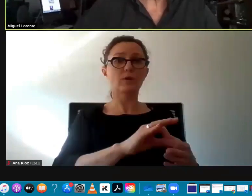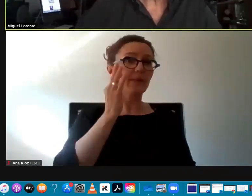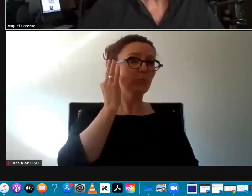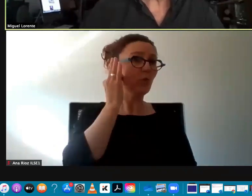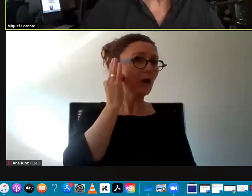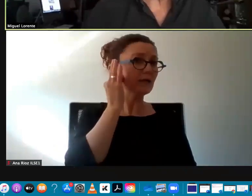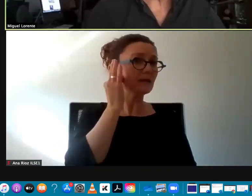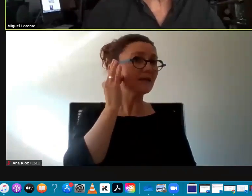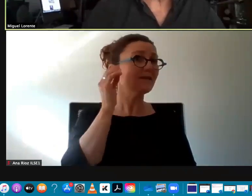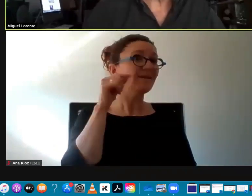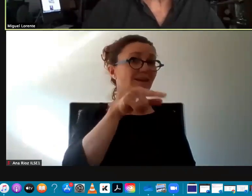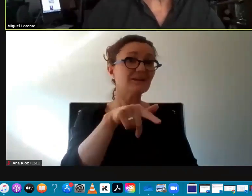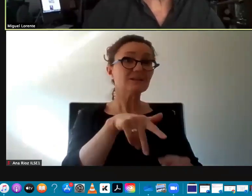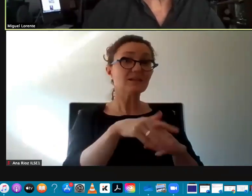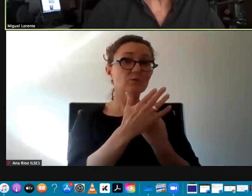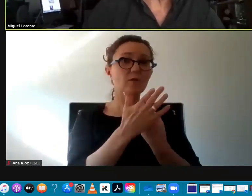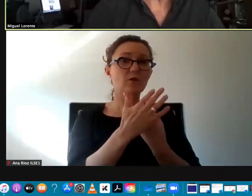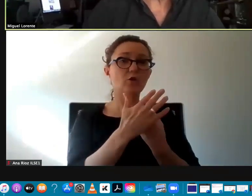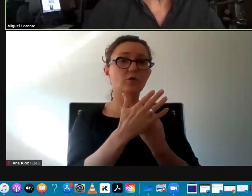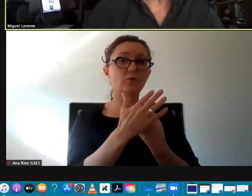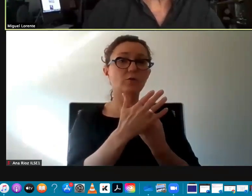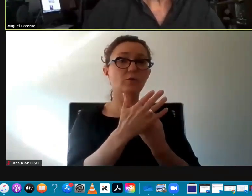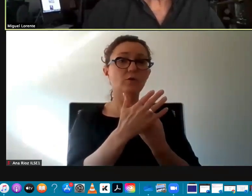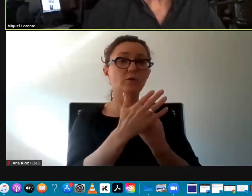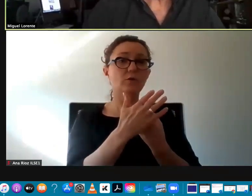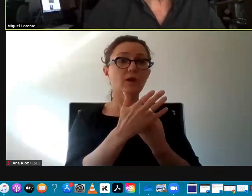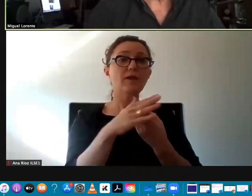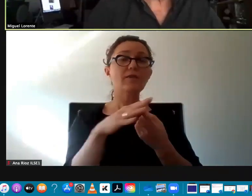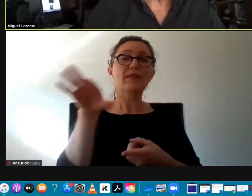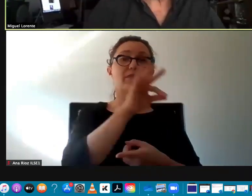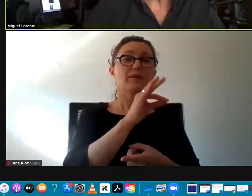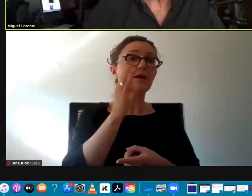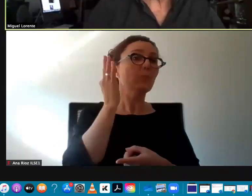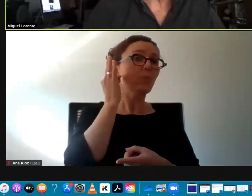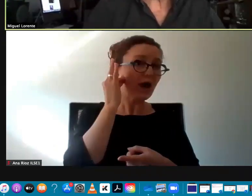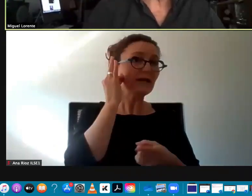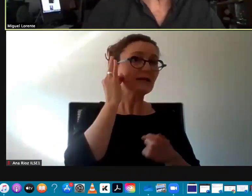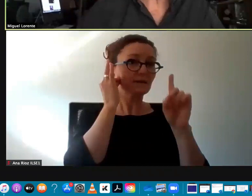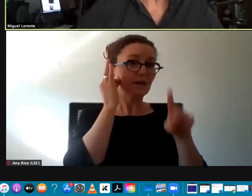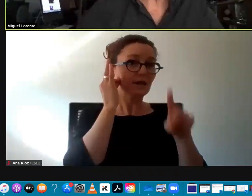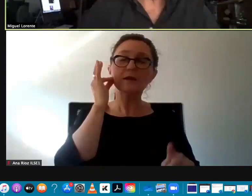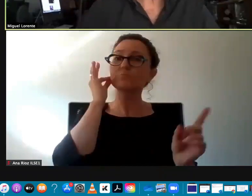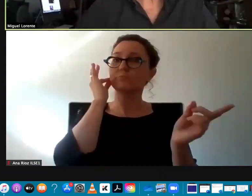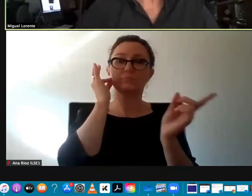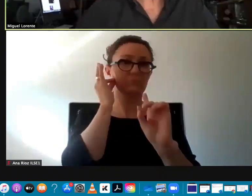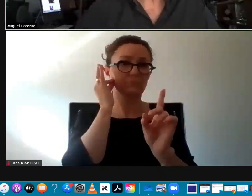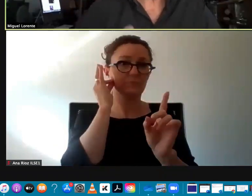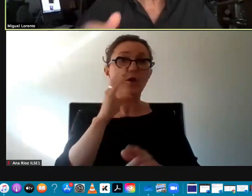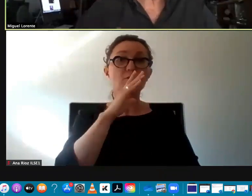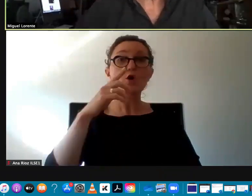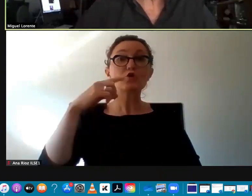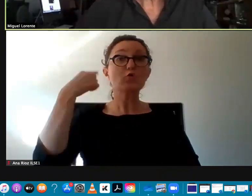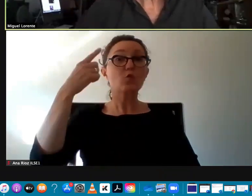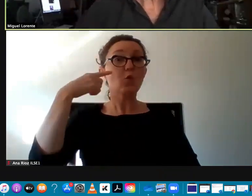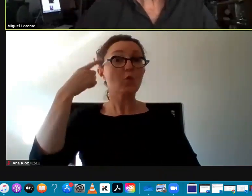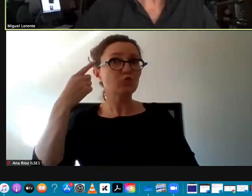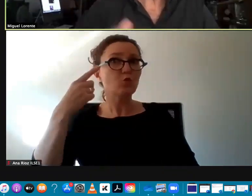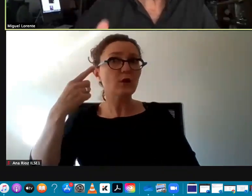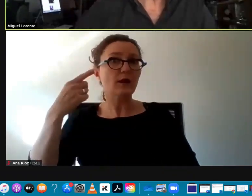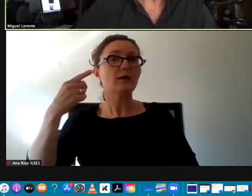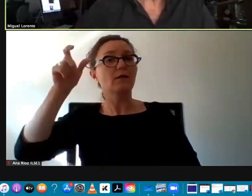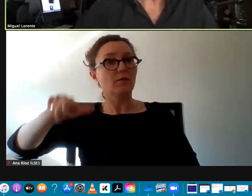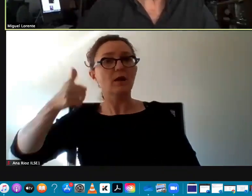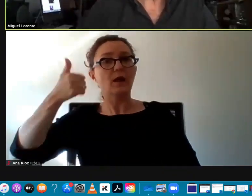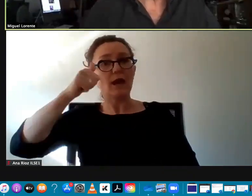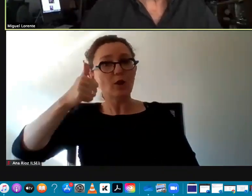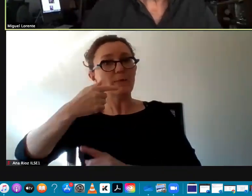esa situación viene marcada no por lo que las mujeres han decidido, sino por lo que la cultura, a través de lo que los hombres han impuesto,